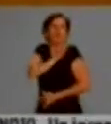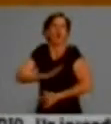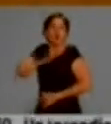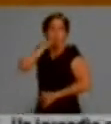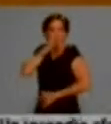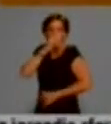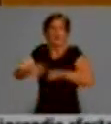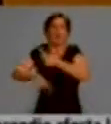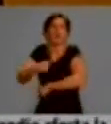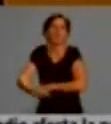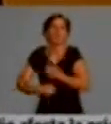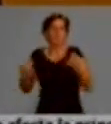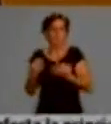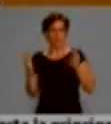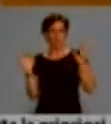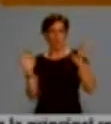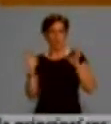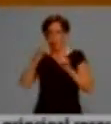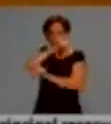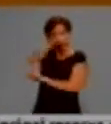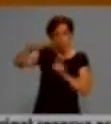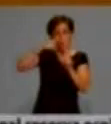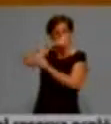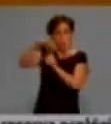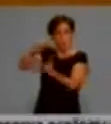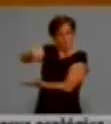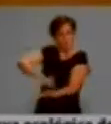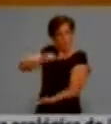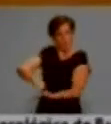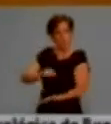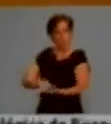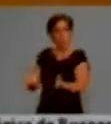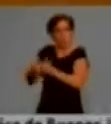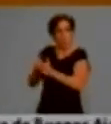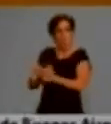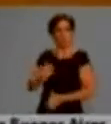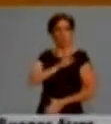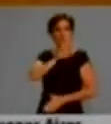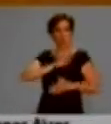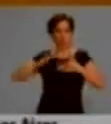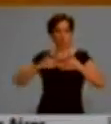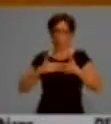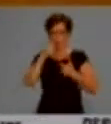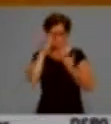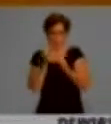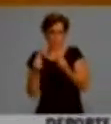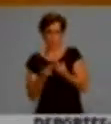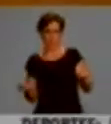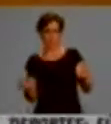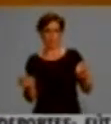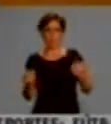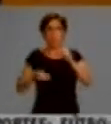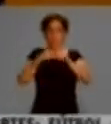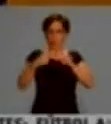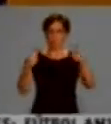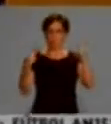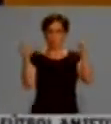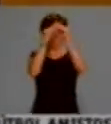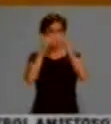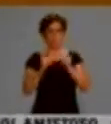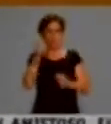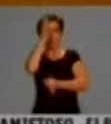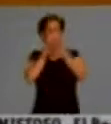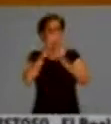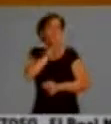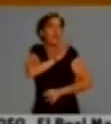un visé año a año al señor Lapuerta por lo que pudiera pasar. Porque no es creíble que trufara esa contabilidad de datos ciertos por lo que pudiera pasar.